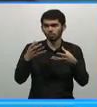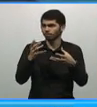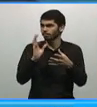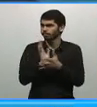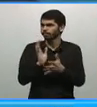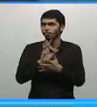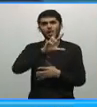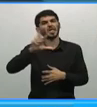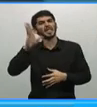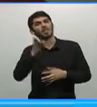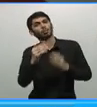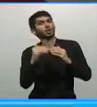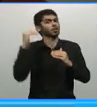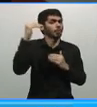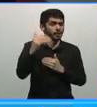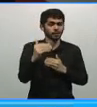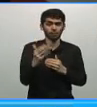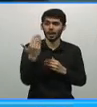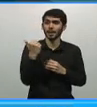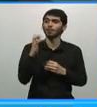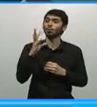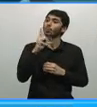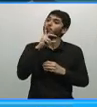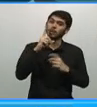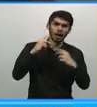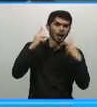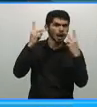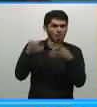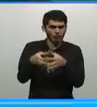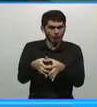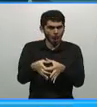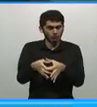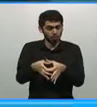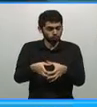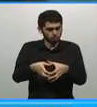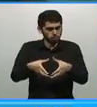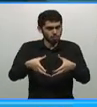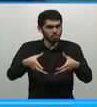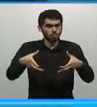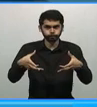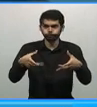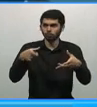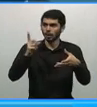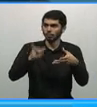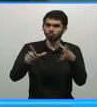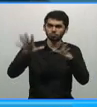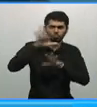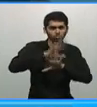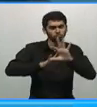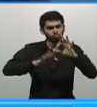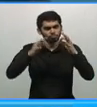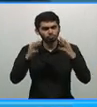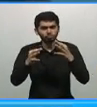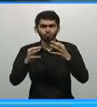1000% respecto de la última delegación que viajó a Kazán. Y también eso implicó mejor organización, más actores involucrados,